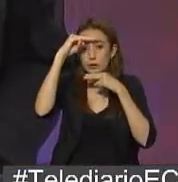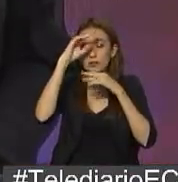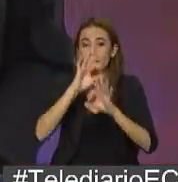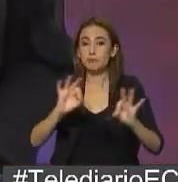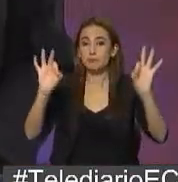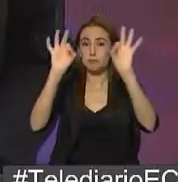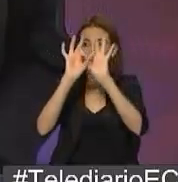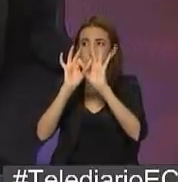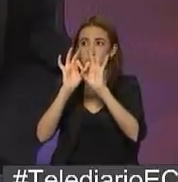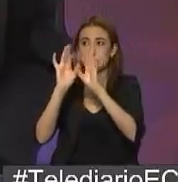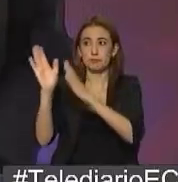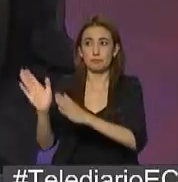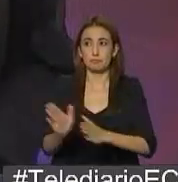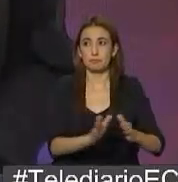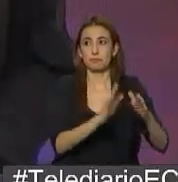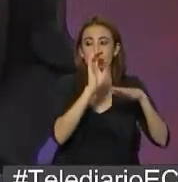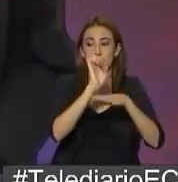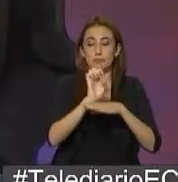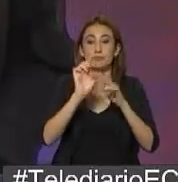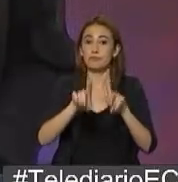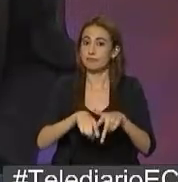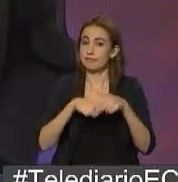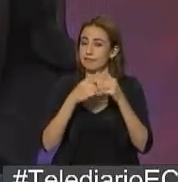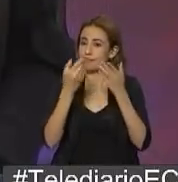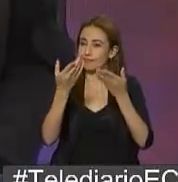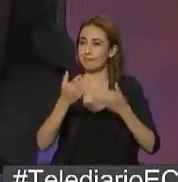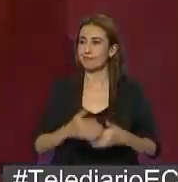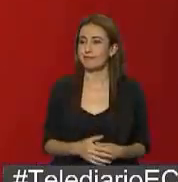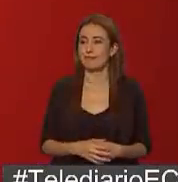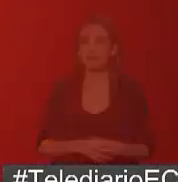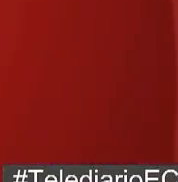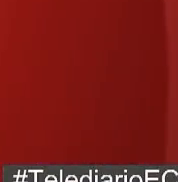más destacadas del país y del mundo. Iniciamos con los titulares.